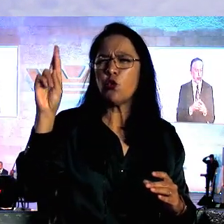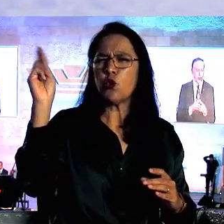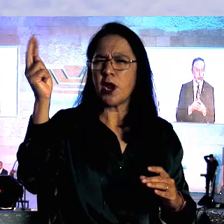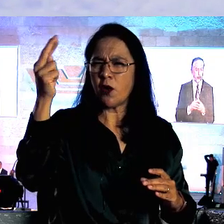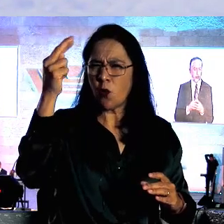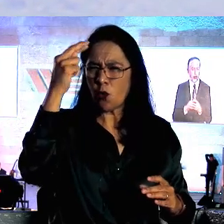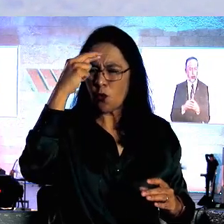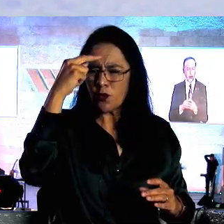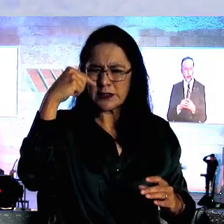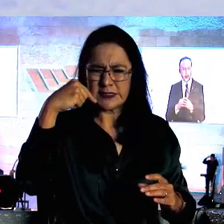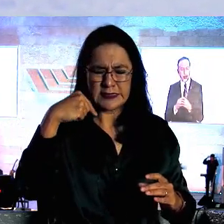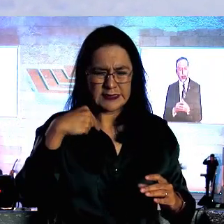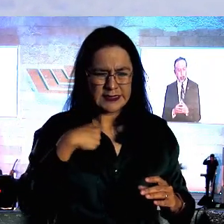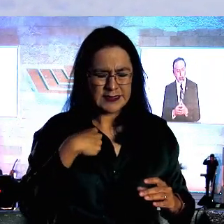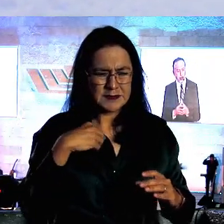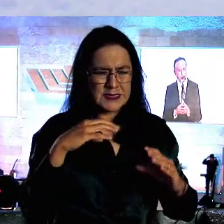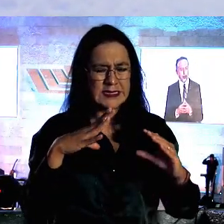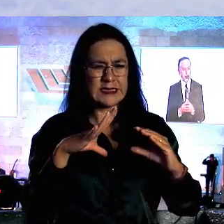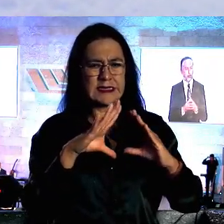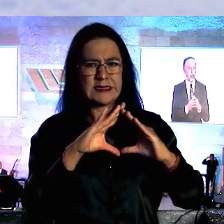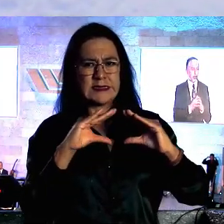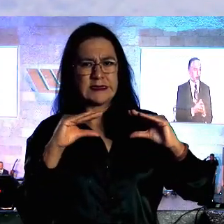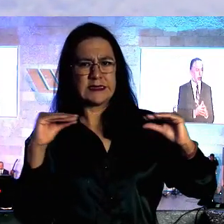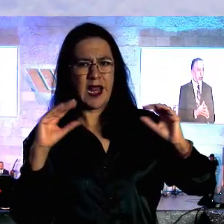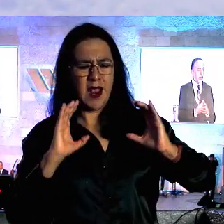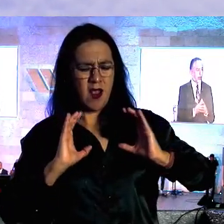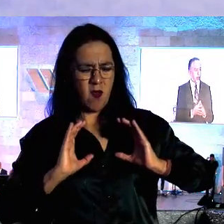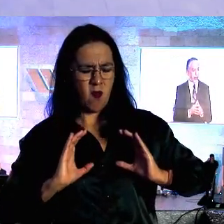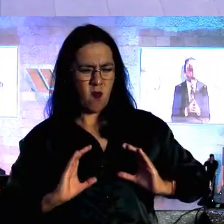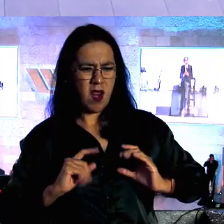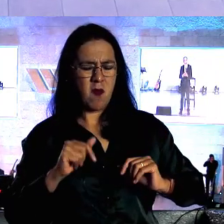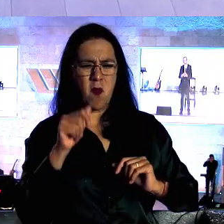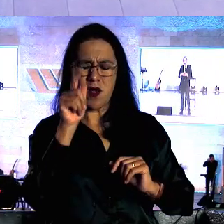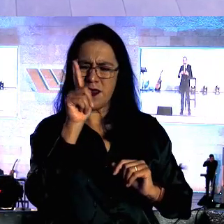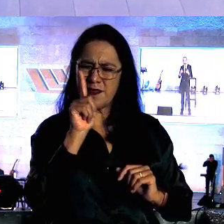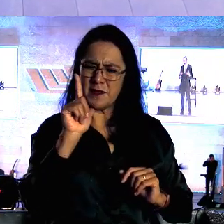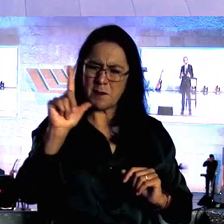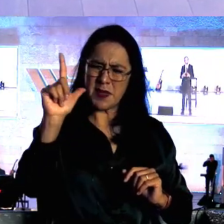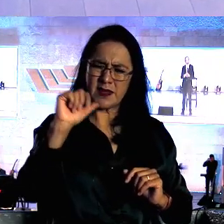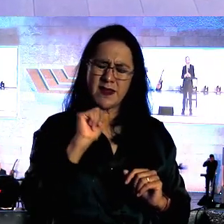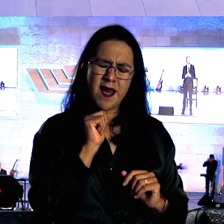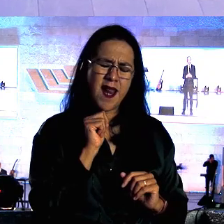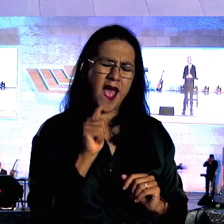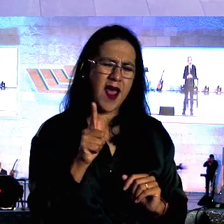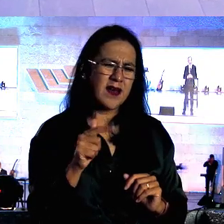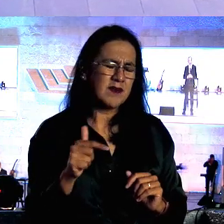escasez sequía espiritual anímica física material